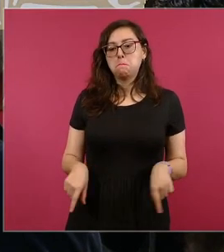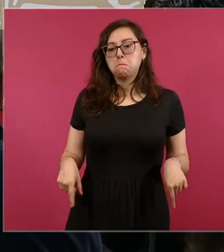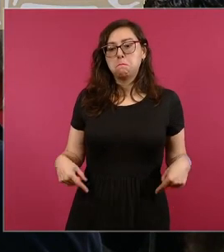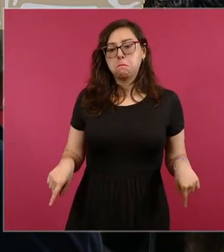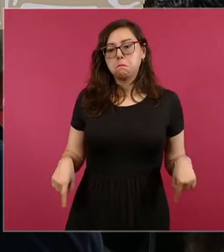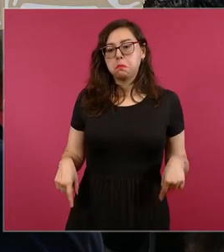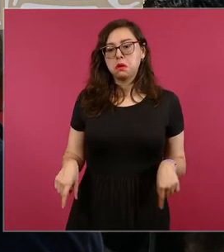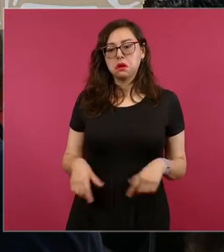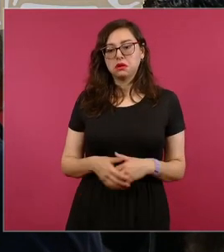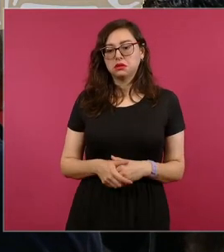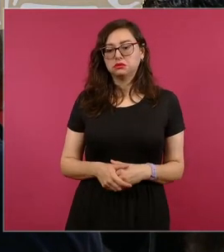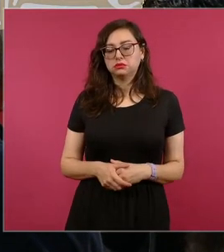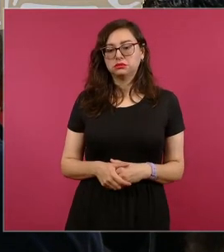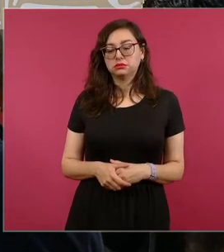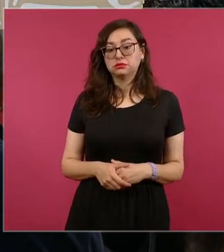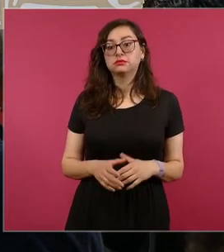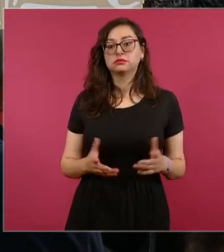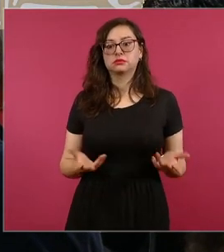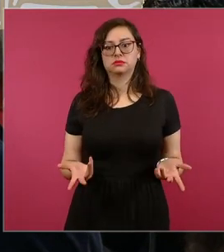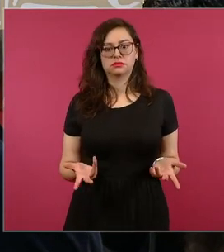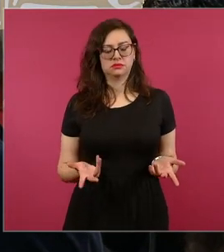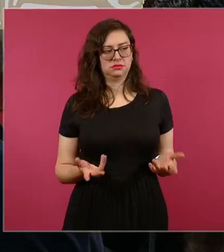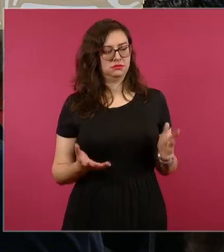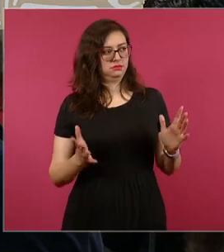Sin embargo, cuando enviamos